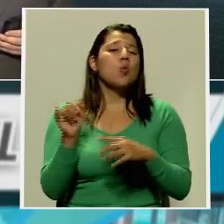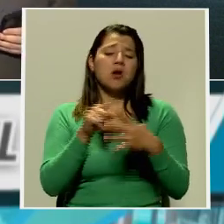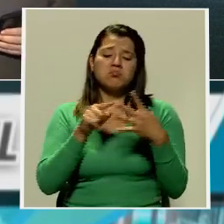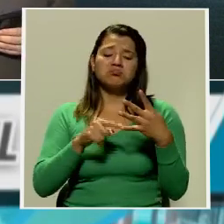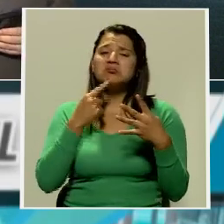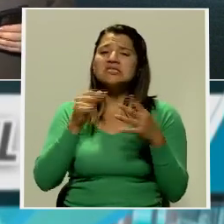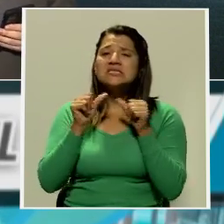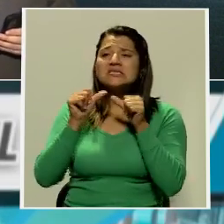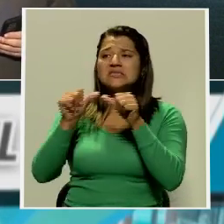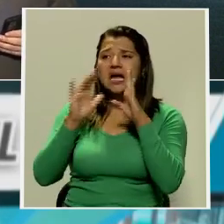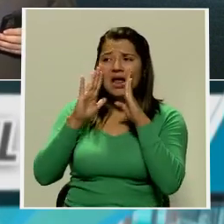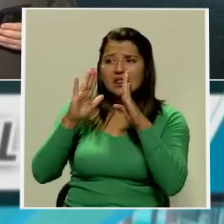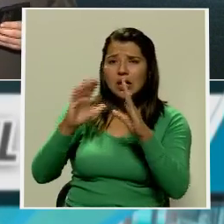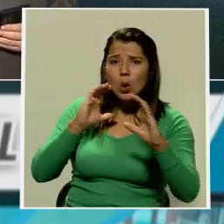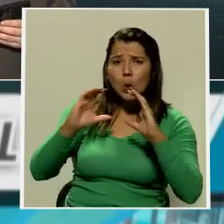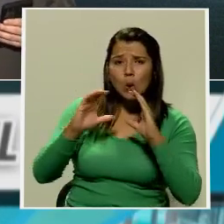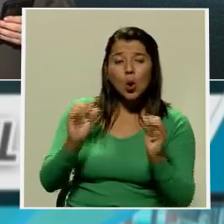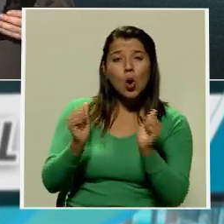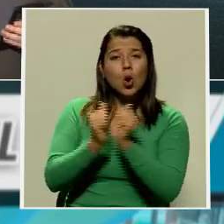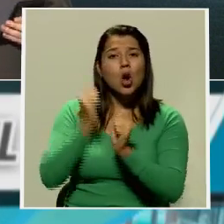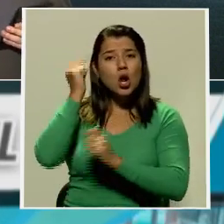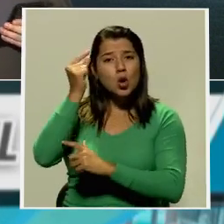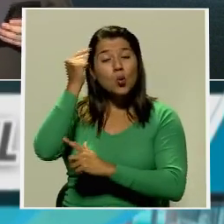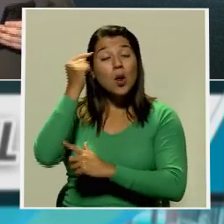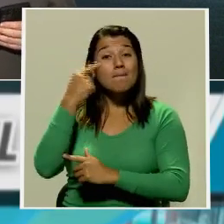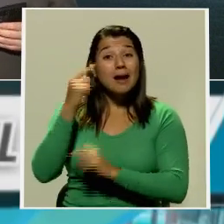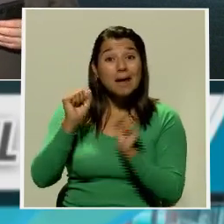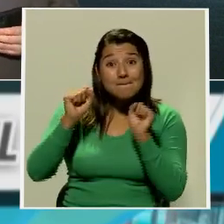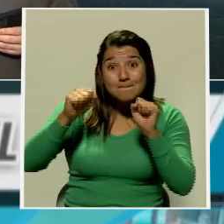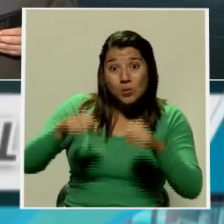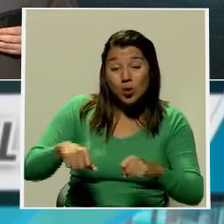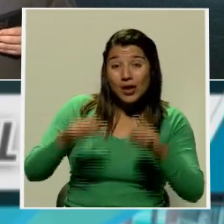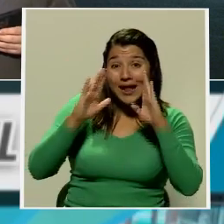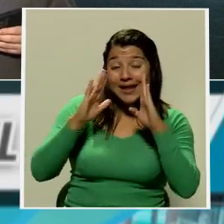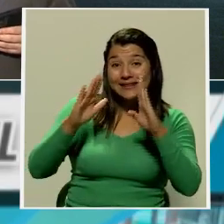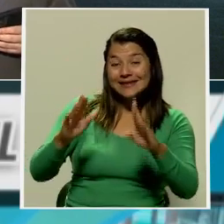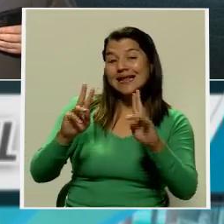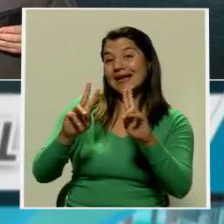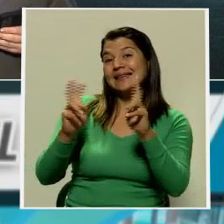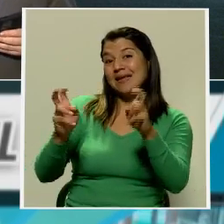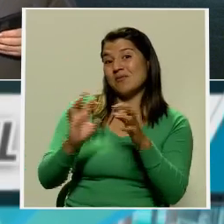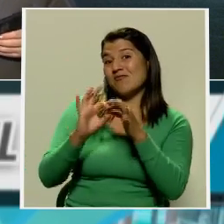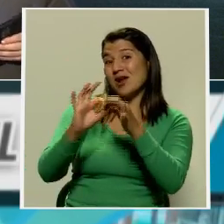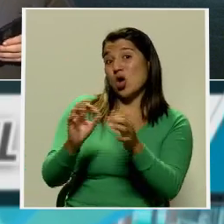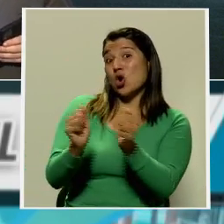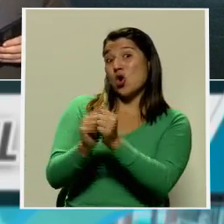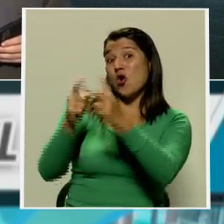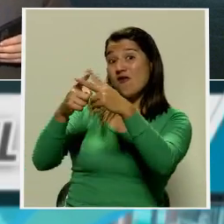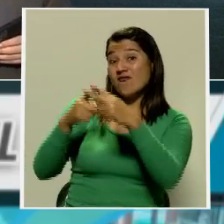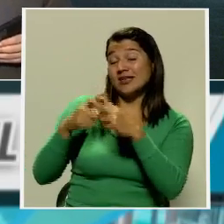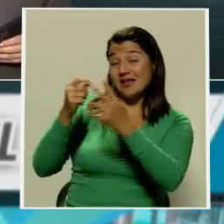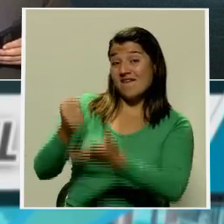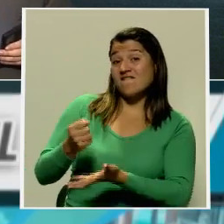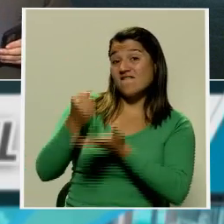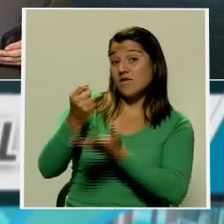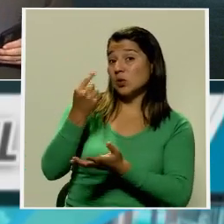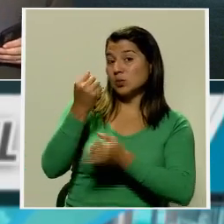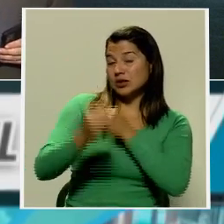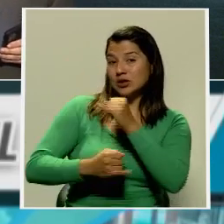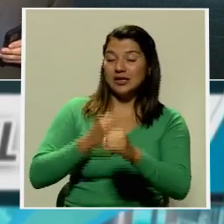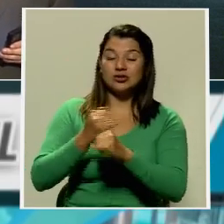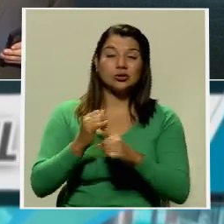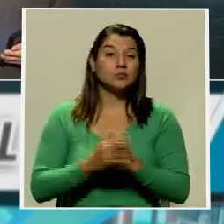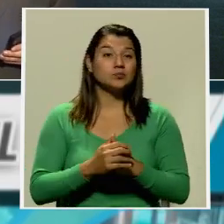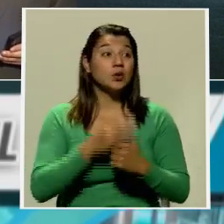supuesto en comunicación con el gobierno para ver sobre todo lo que era el tema del crédito del Fondo Monetario Internacional.